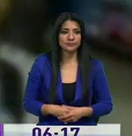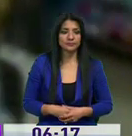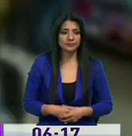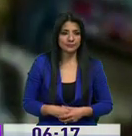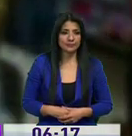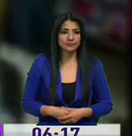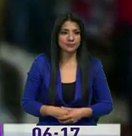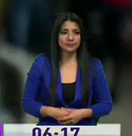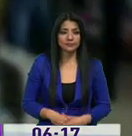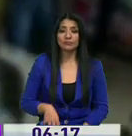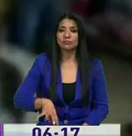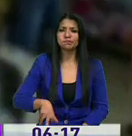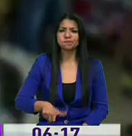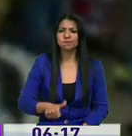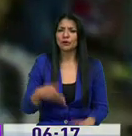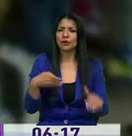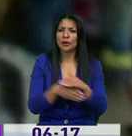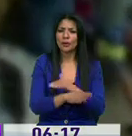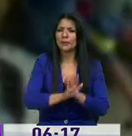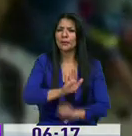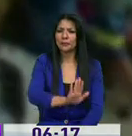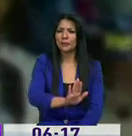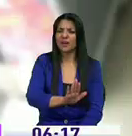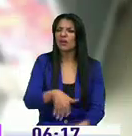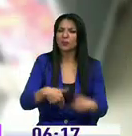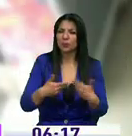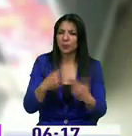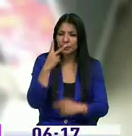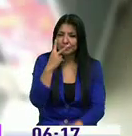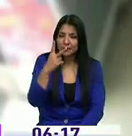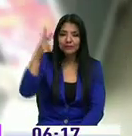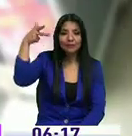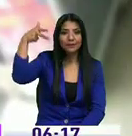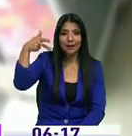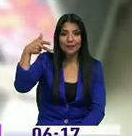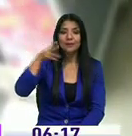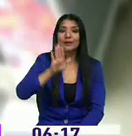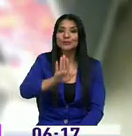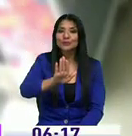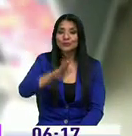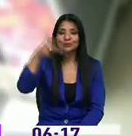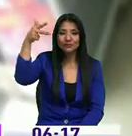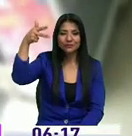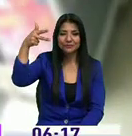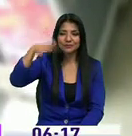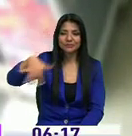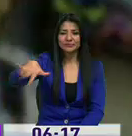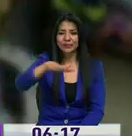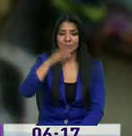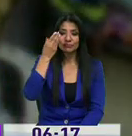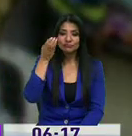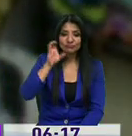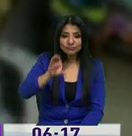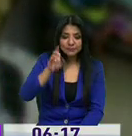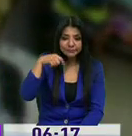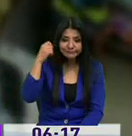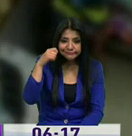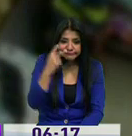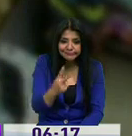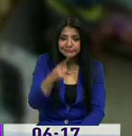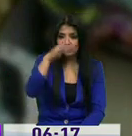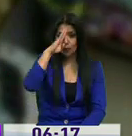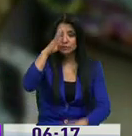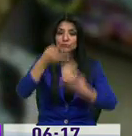los robos a mano armada quedaron registrados en cámaras de seguridad de los locales afectados con estas evidencias la policía